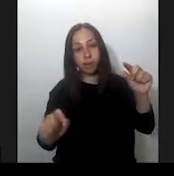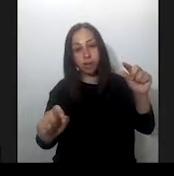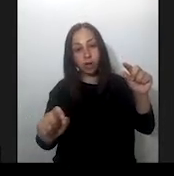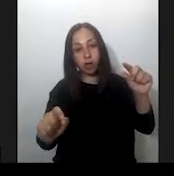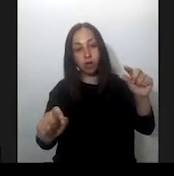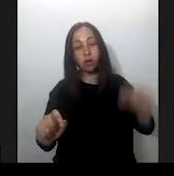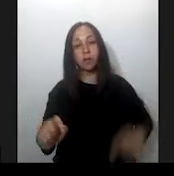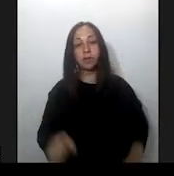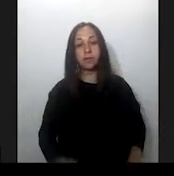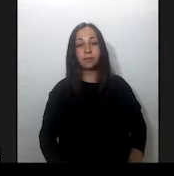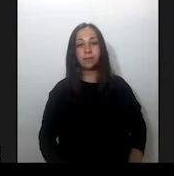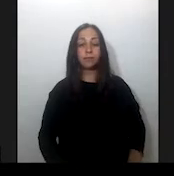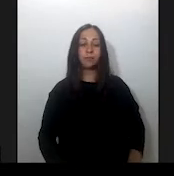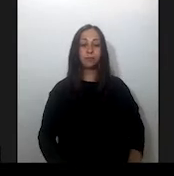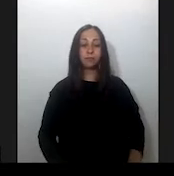abajo.